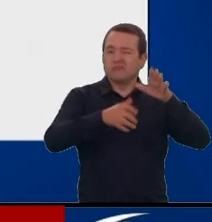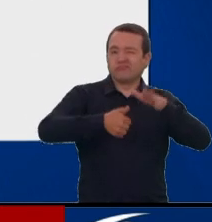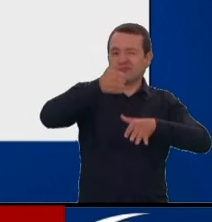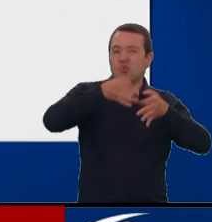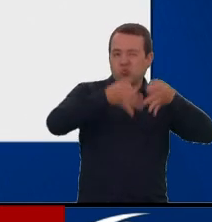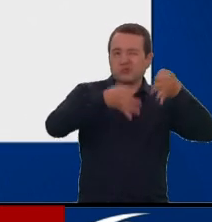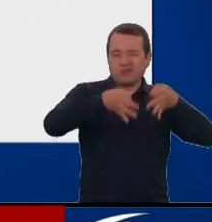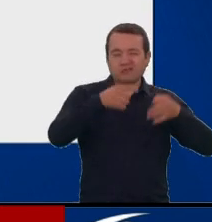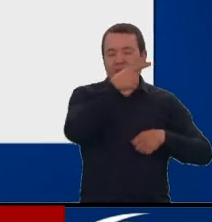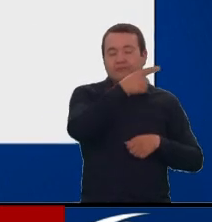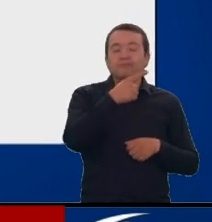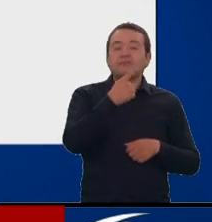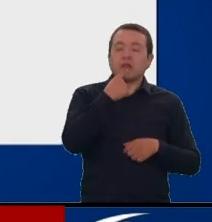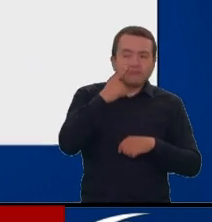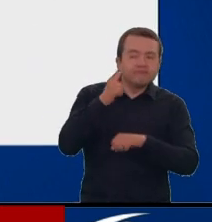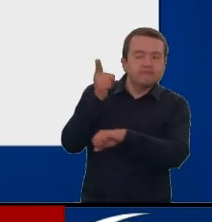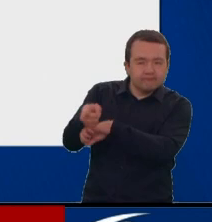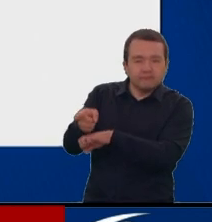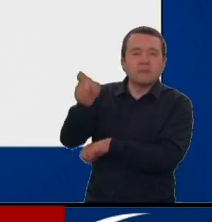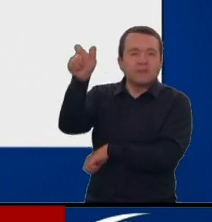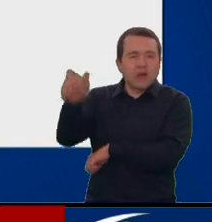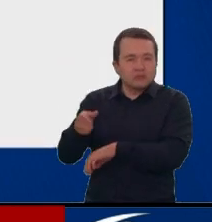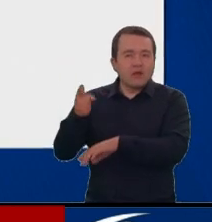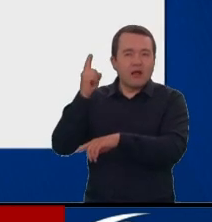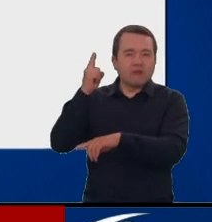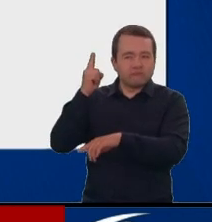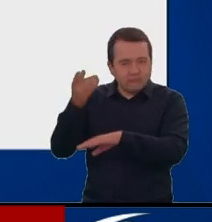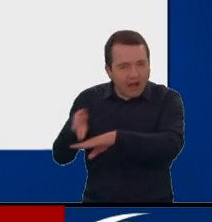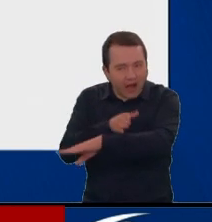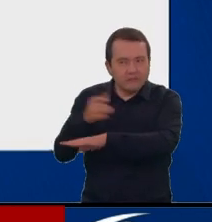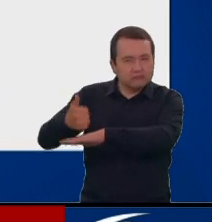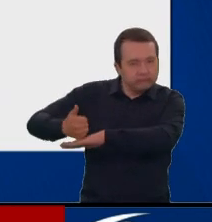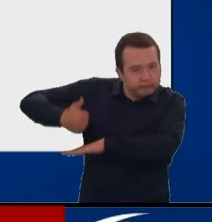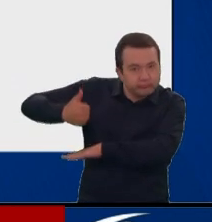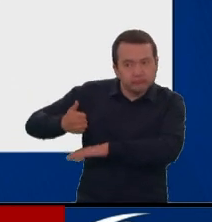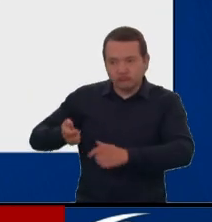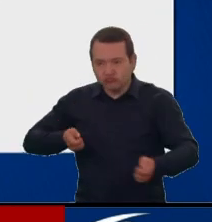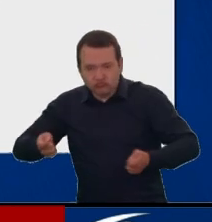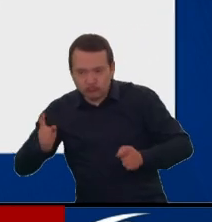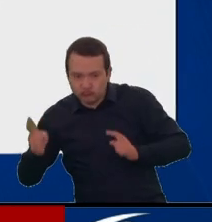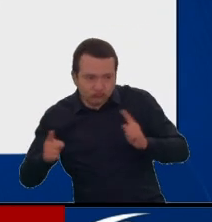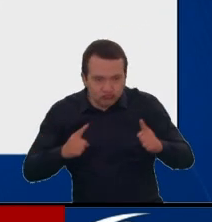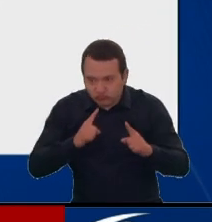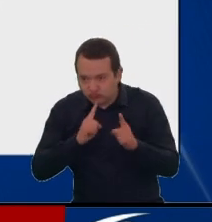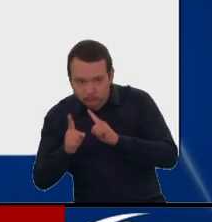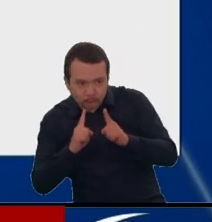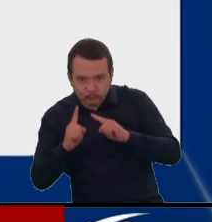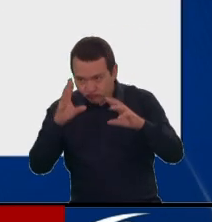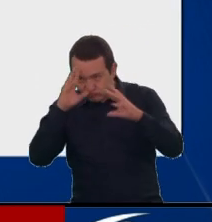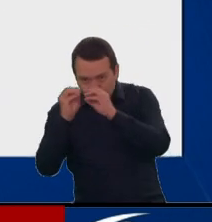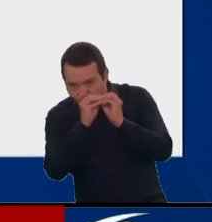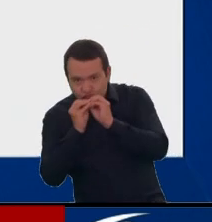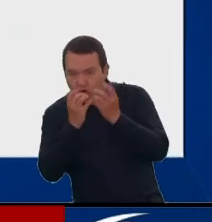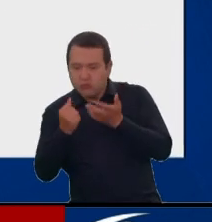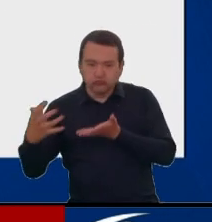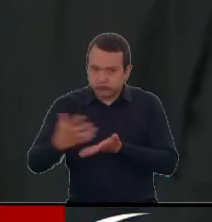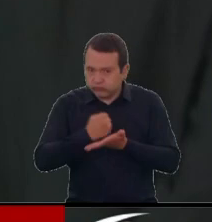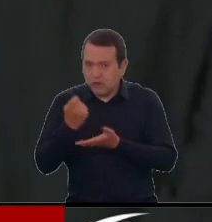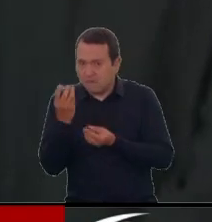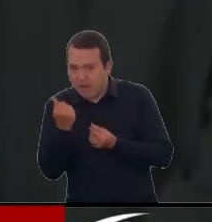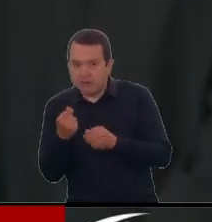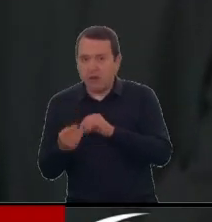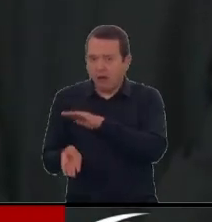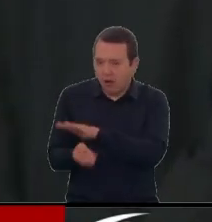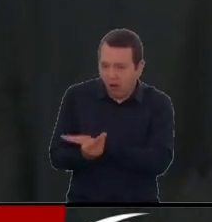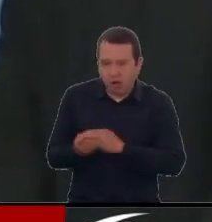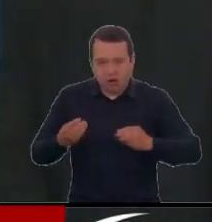una organización criminal por concierto para delinquir, interés indebido en celebración de contratos, peculado, concusión y estafa.